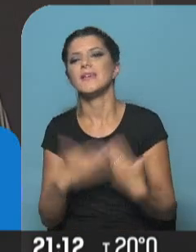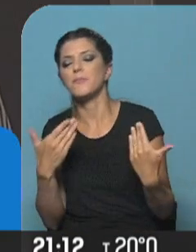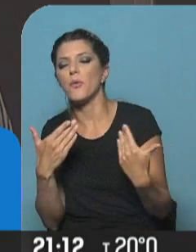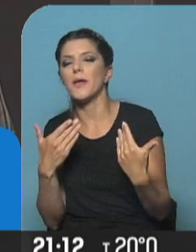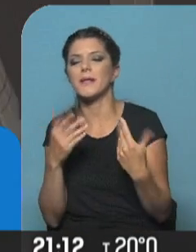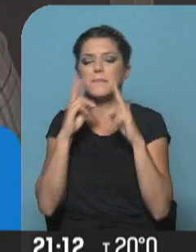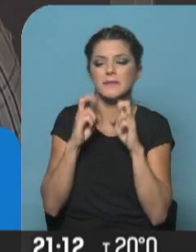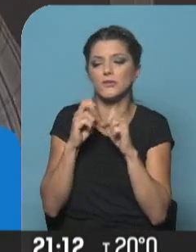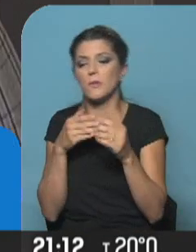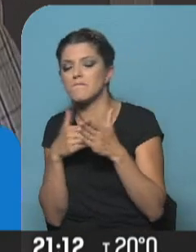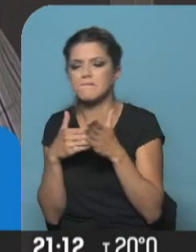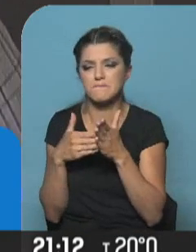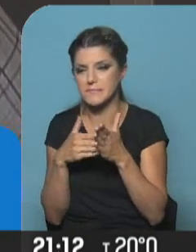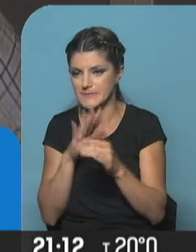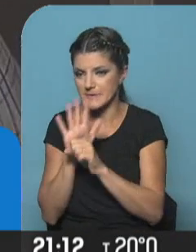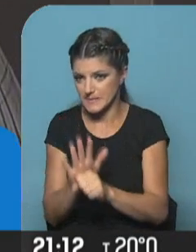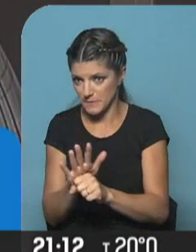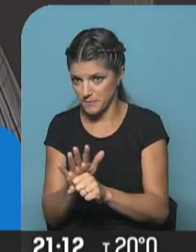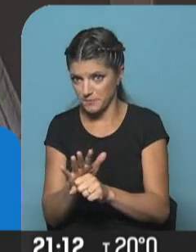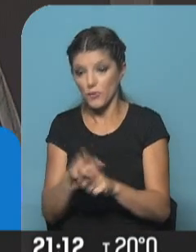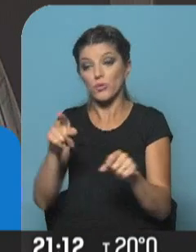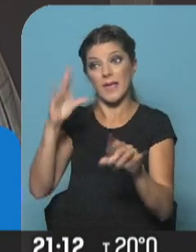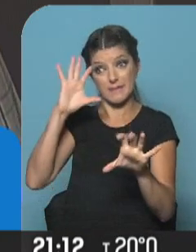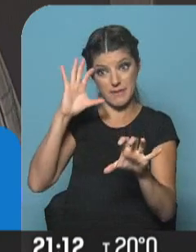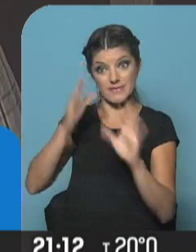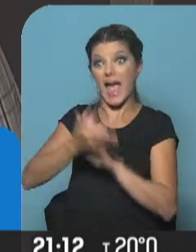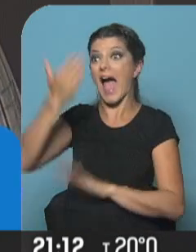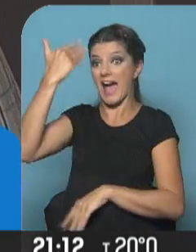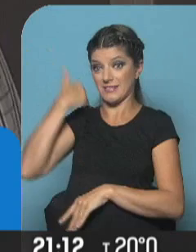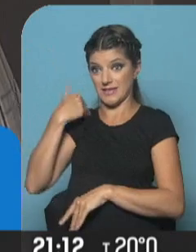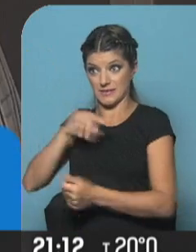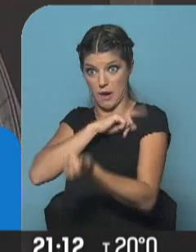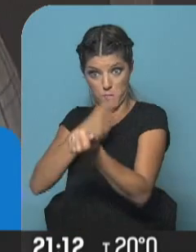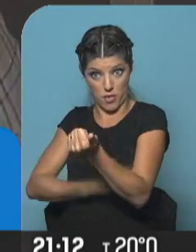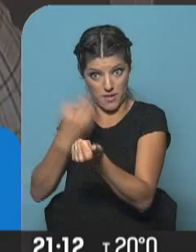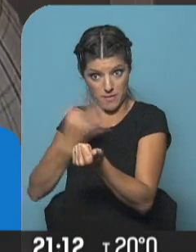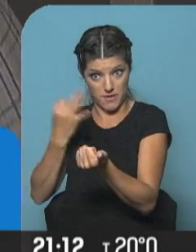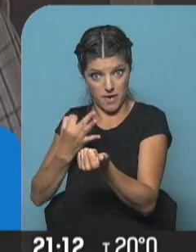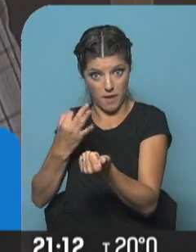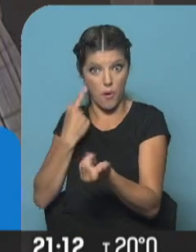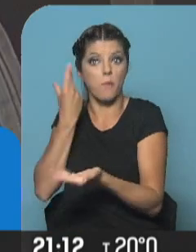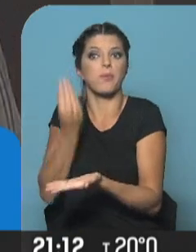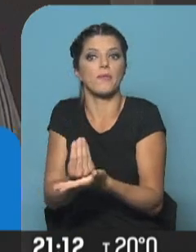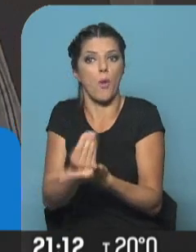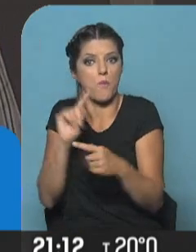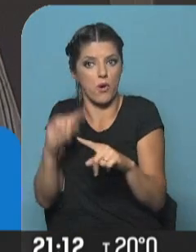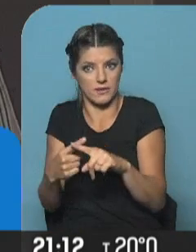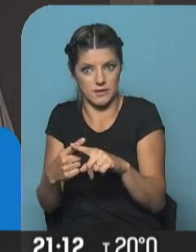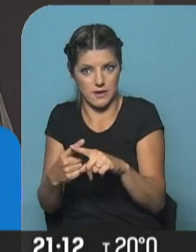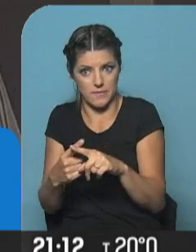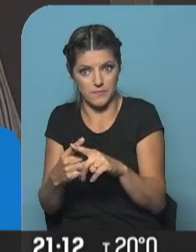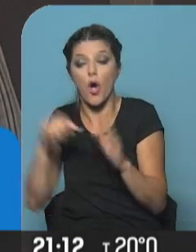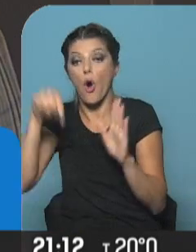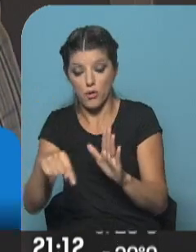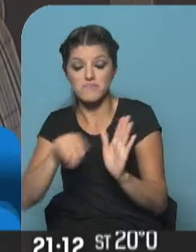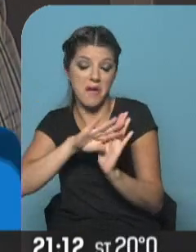dificultar las investigaciones penales. Imagínense lo que era en el tiempo en el que tenían poder devenido de sus cargos públicos. Aún hoy, lejos del poder